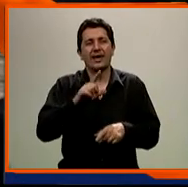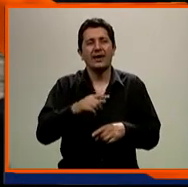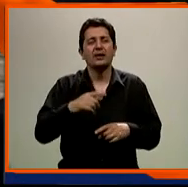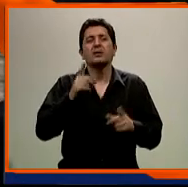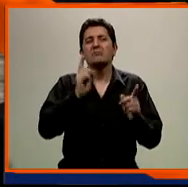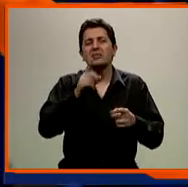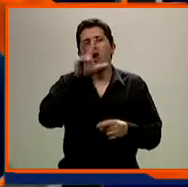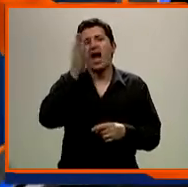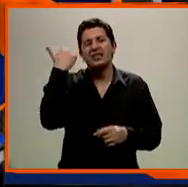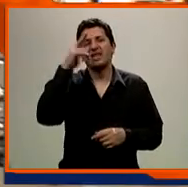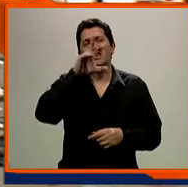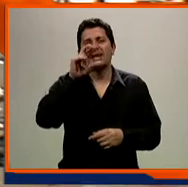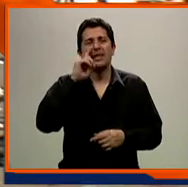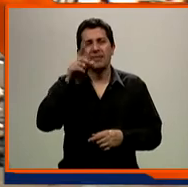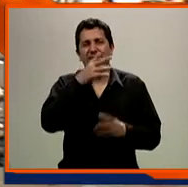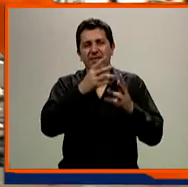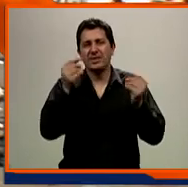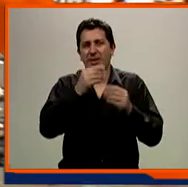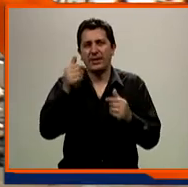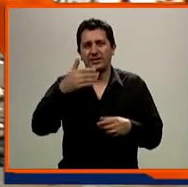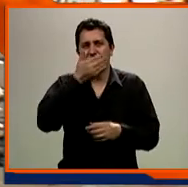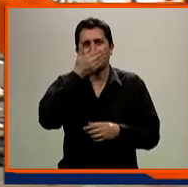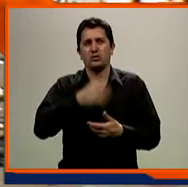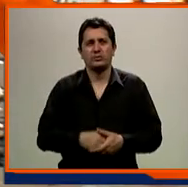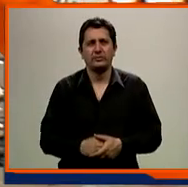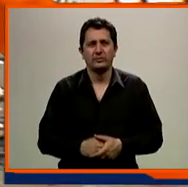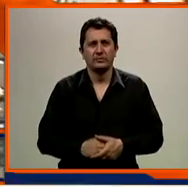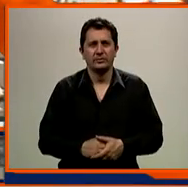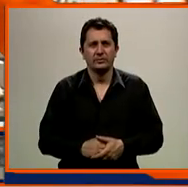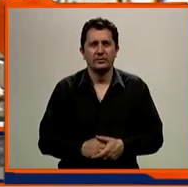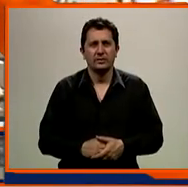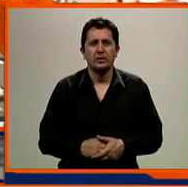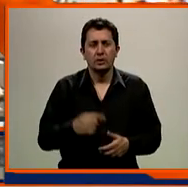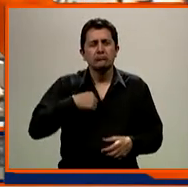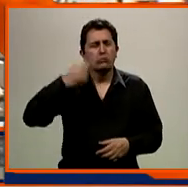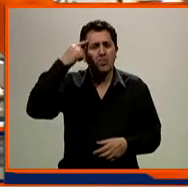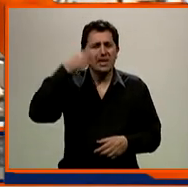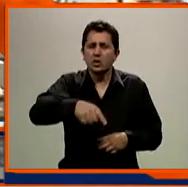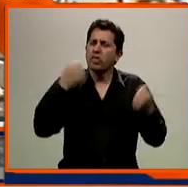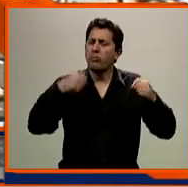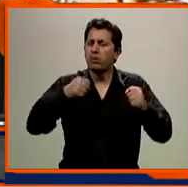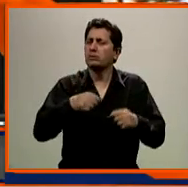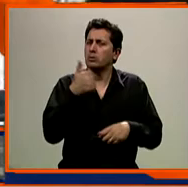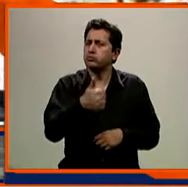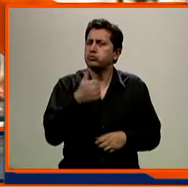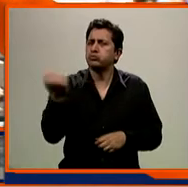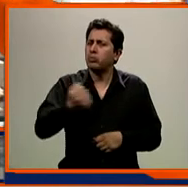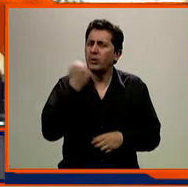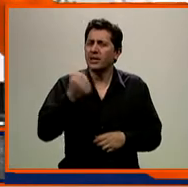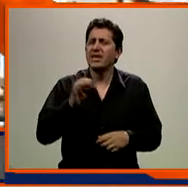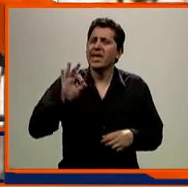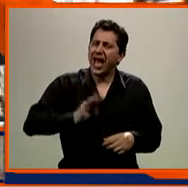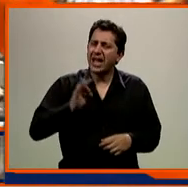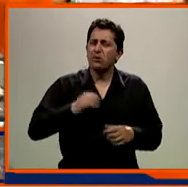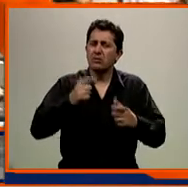30.000 desaparecidos. Y me parece que esto, digo, es una herramienta que hay que valorarla mucho y que año a año tiene que ir creciendo